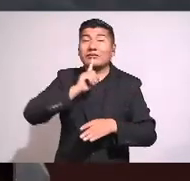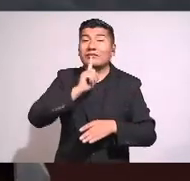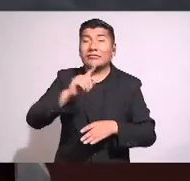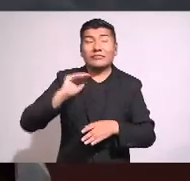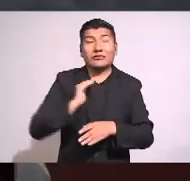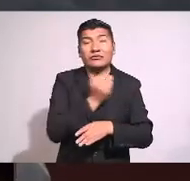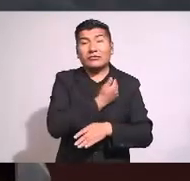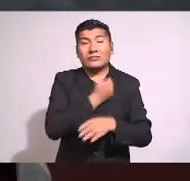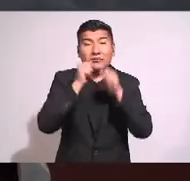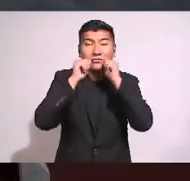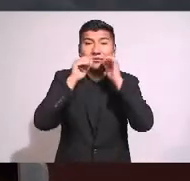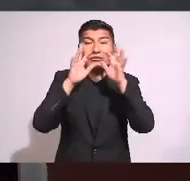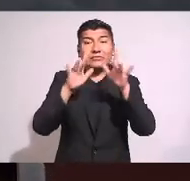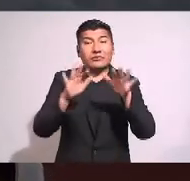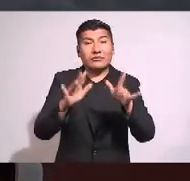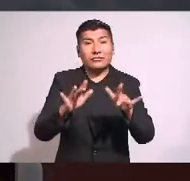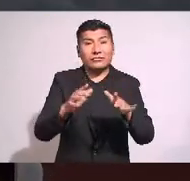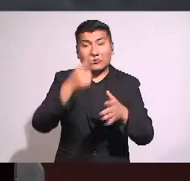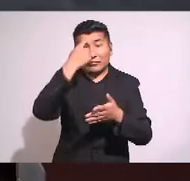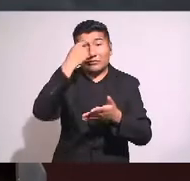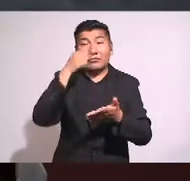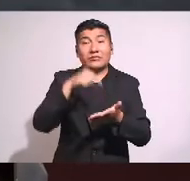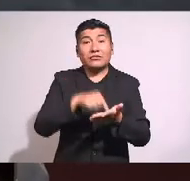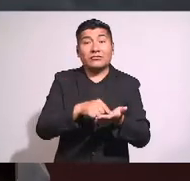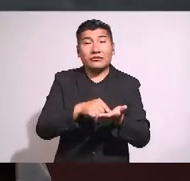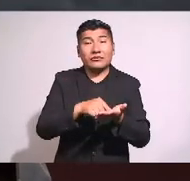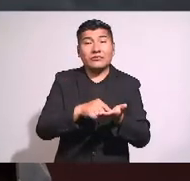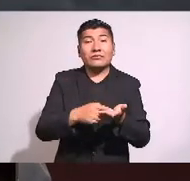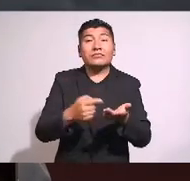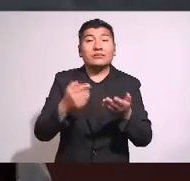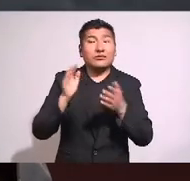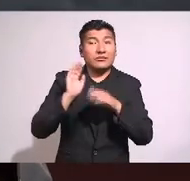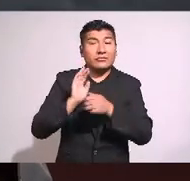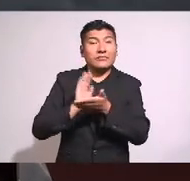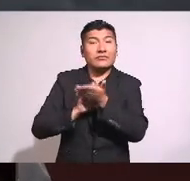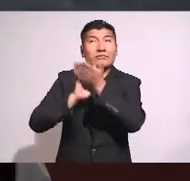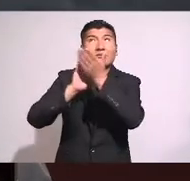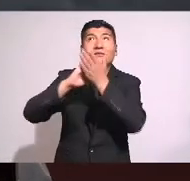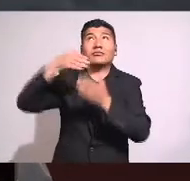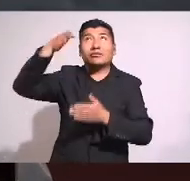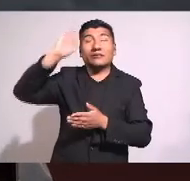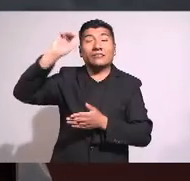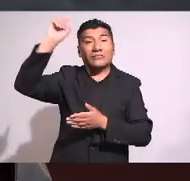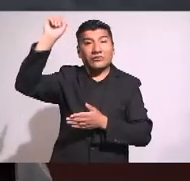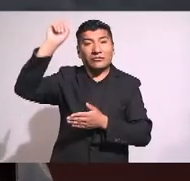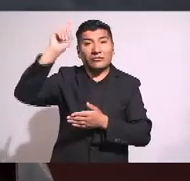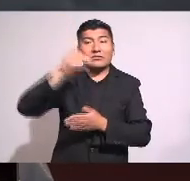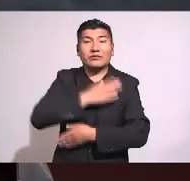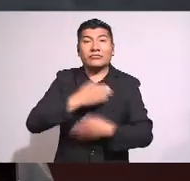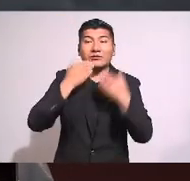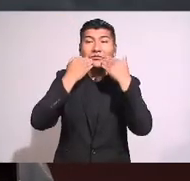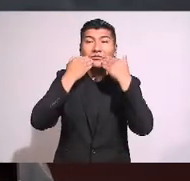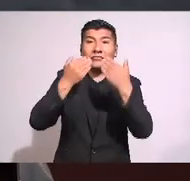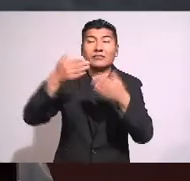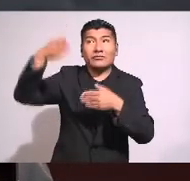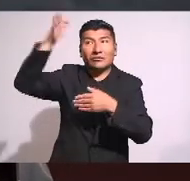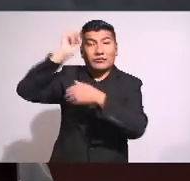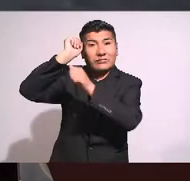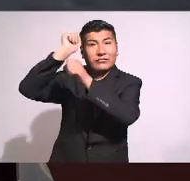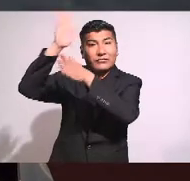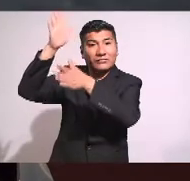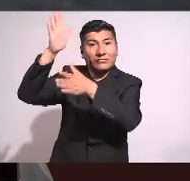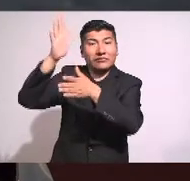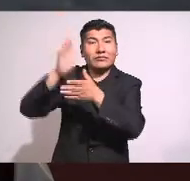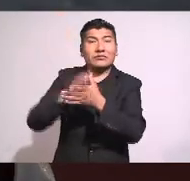nuestra bendición. Por eso, alabemos a Dios y demos gracias a Dios Padre por